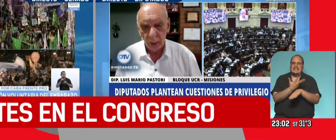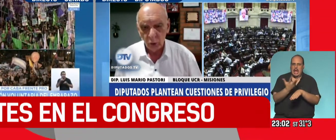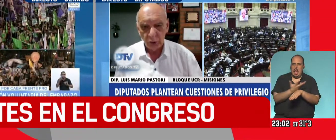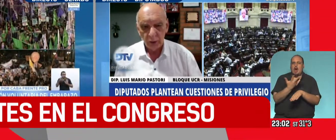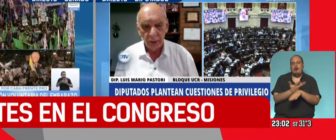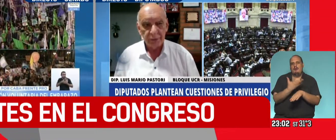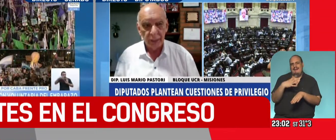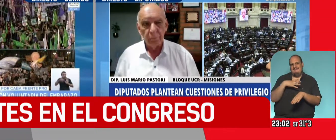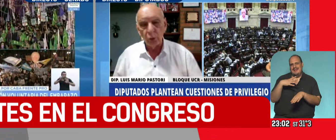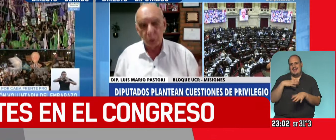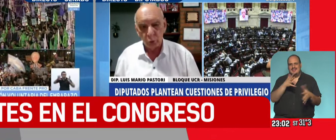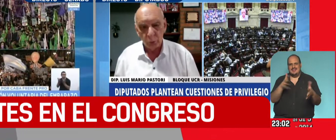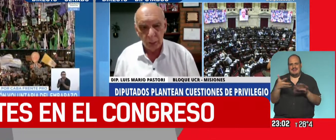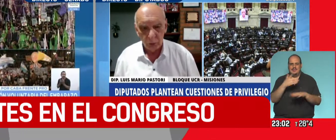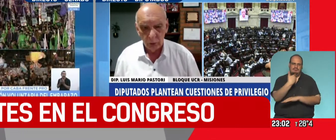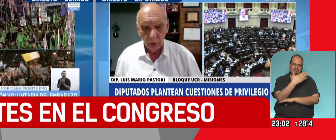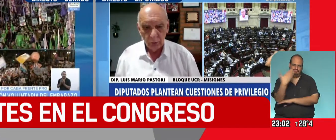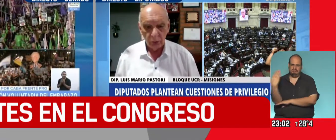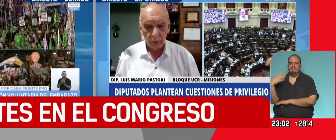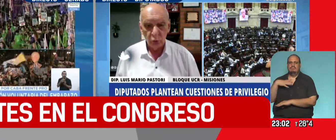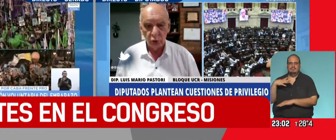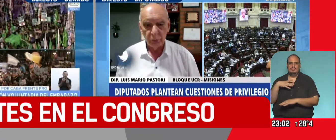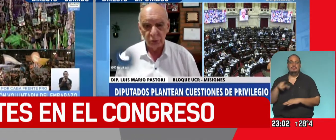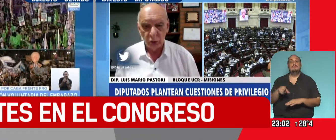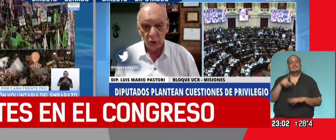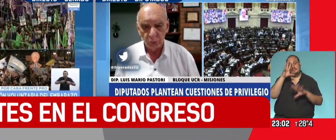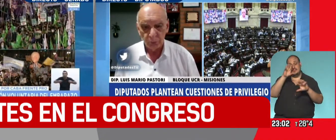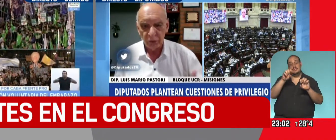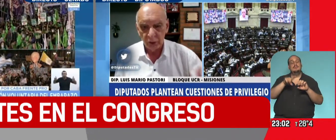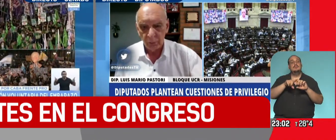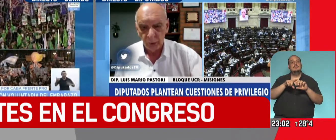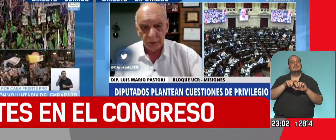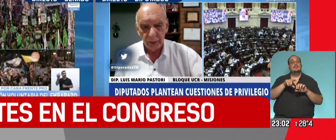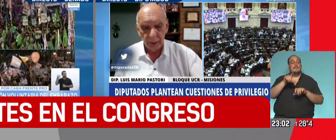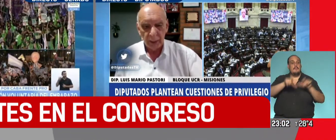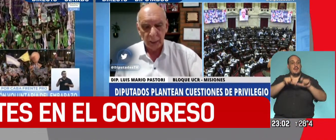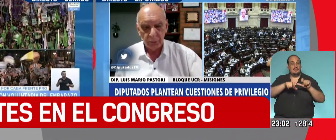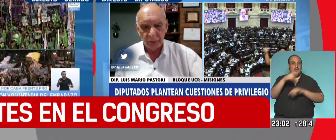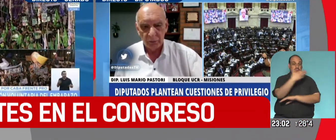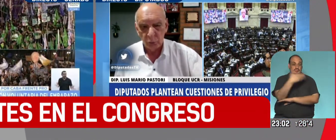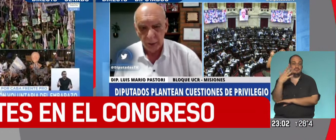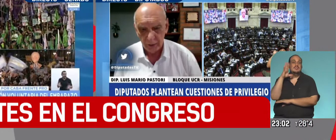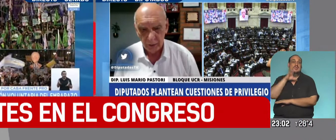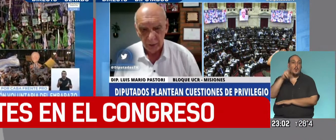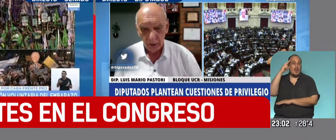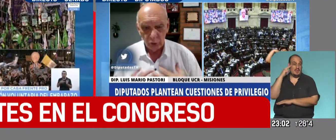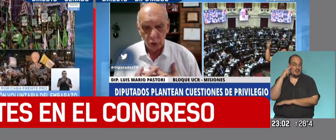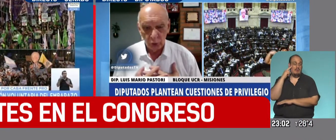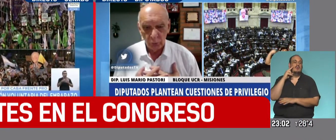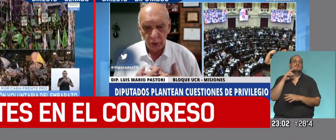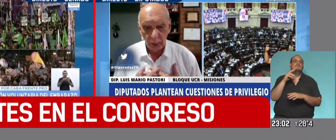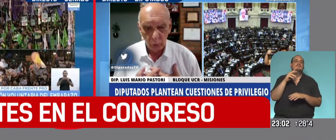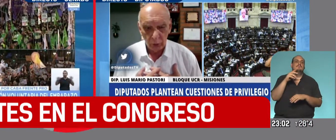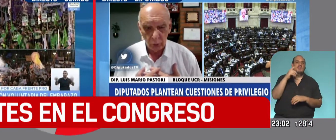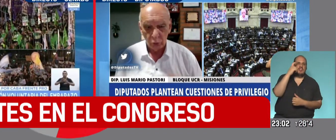que resta todavía de los oradores. Recordemos que de los 59 oradores tenían entre 10, 15 y algunos 25 minutos para hablar.